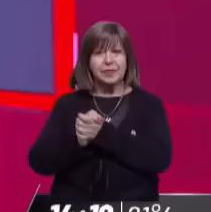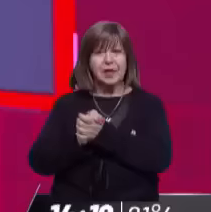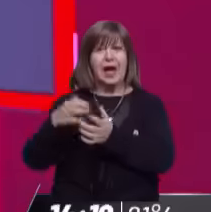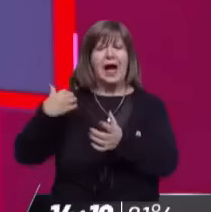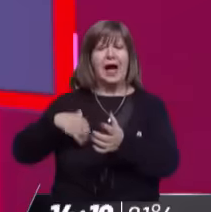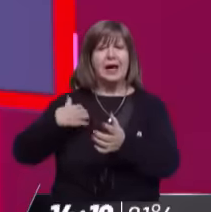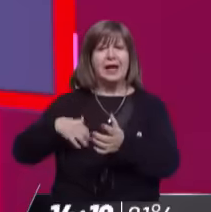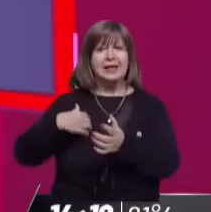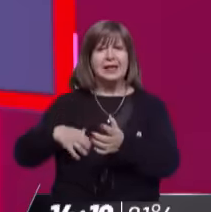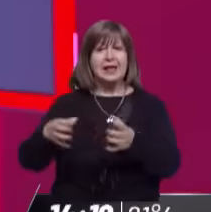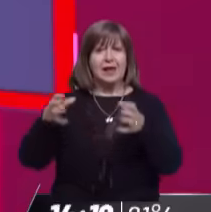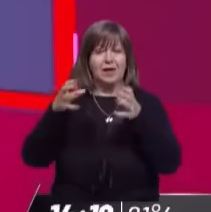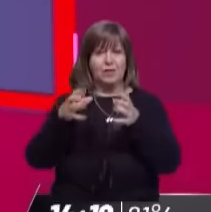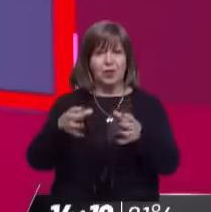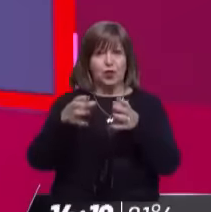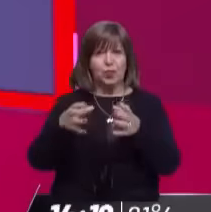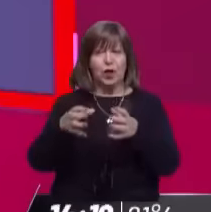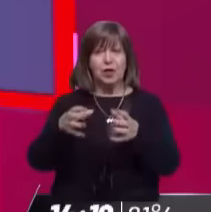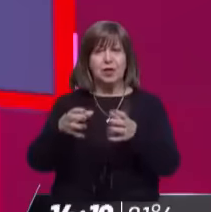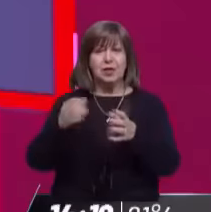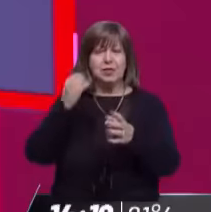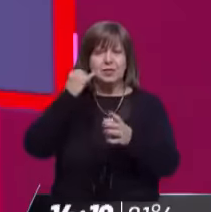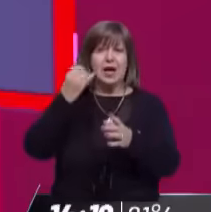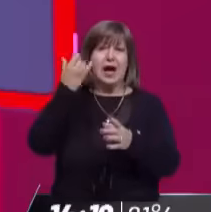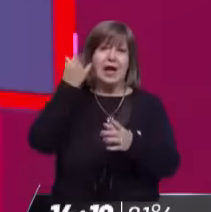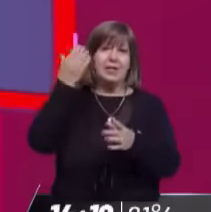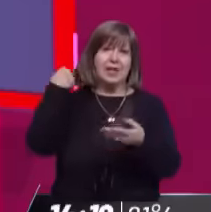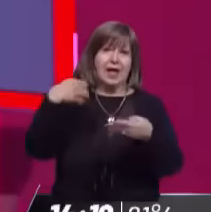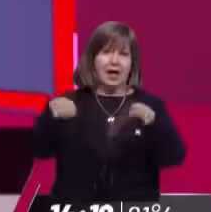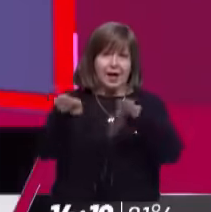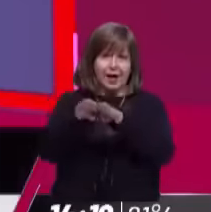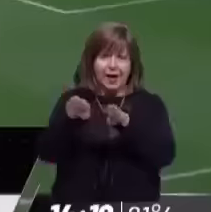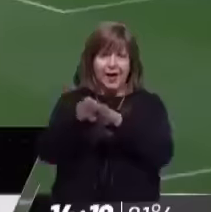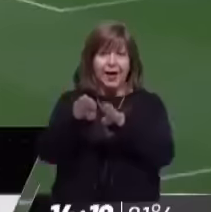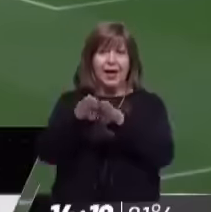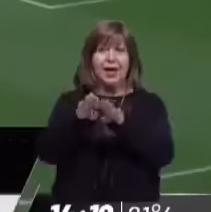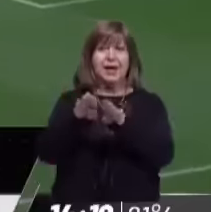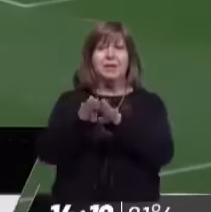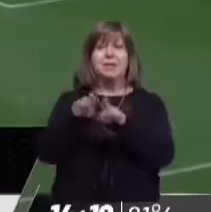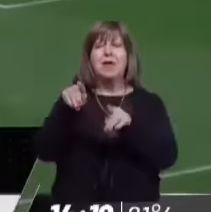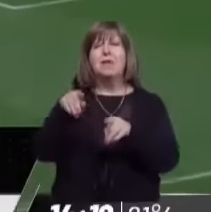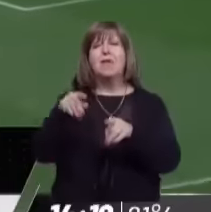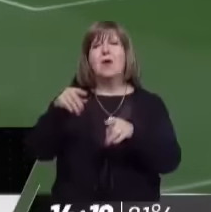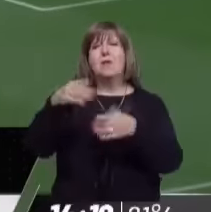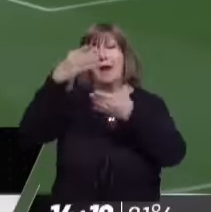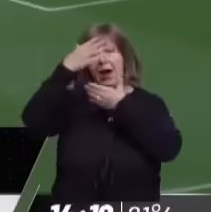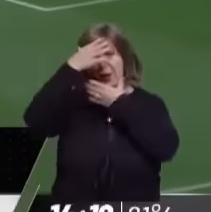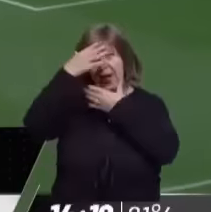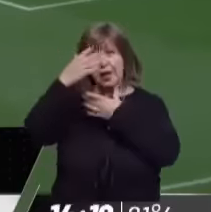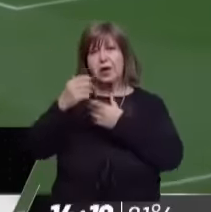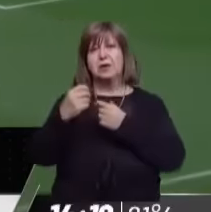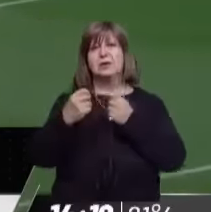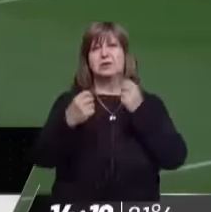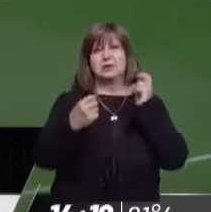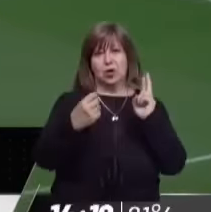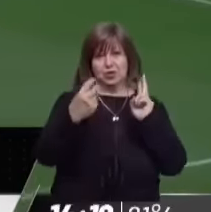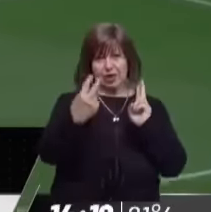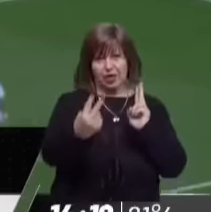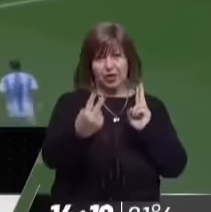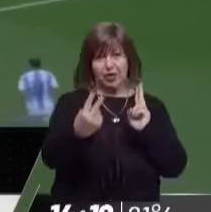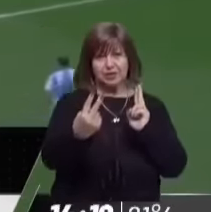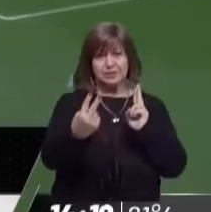fútbol, lo repasamos más temprano, había logrado un empate agónico contra Marruecos. Lo perdía 2-0, lo empató